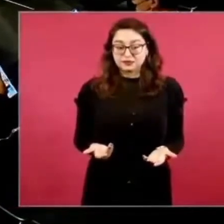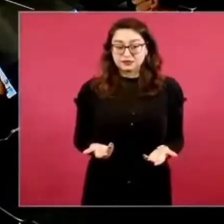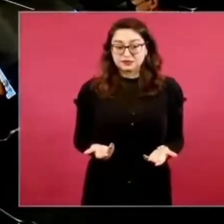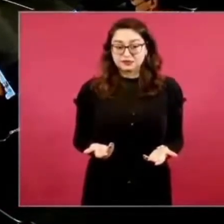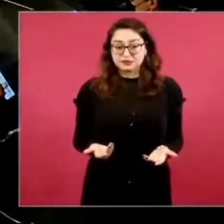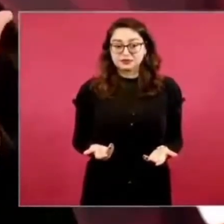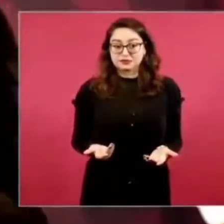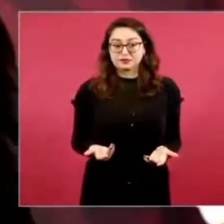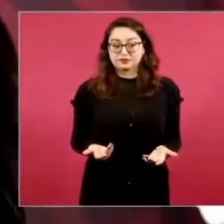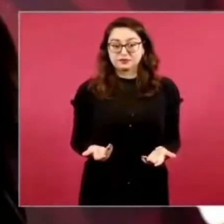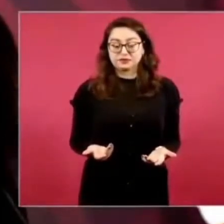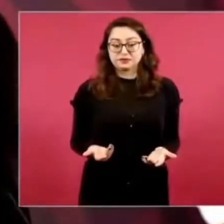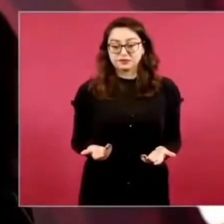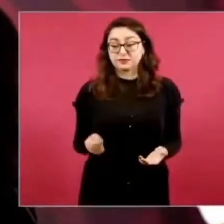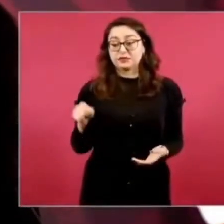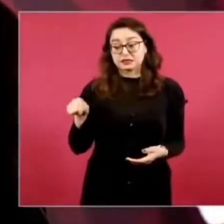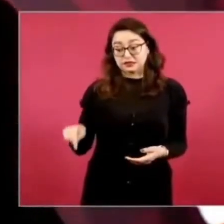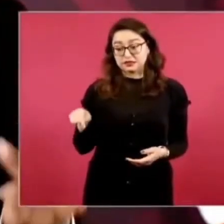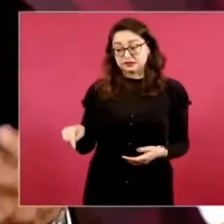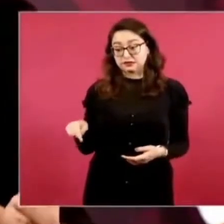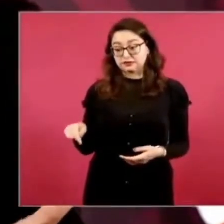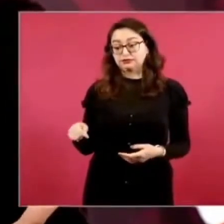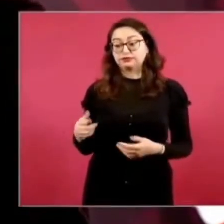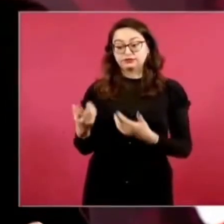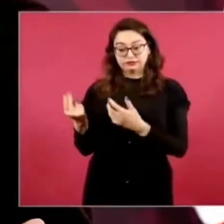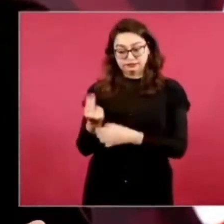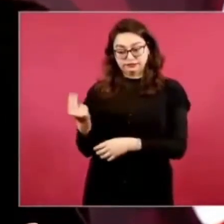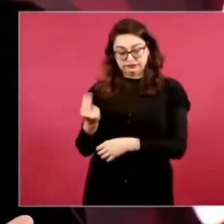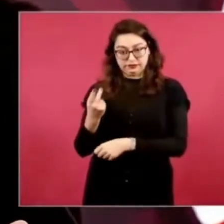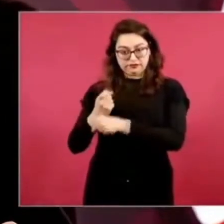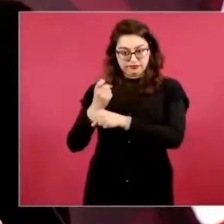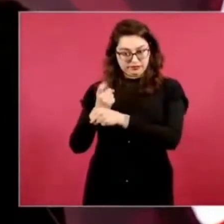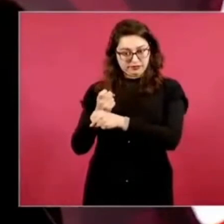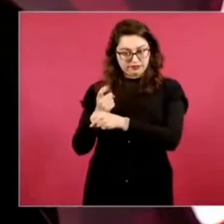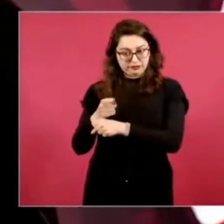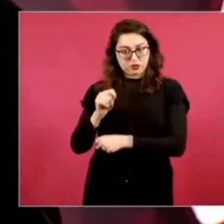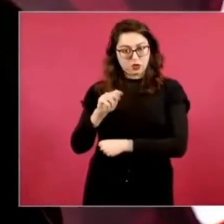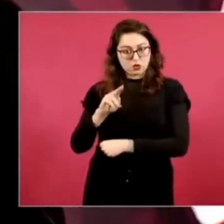se necesita esa coquizadora y ya iniciamos otra